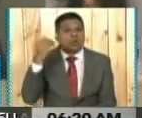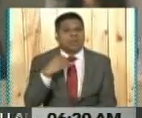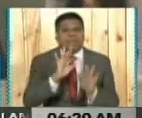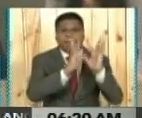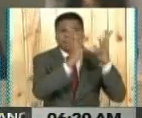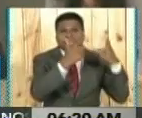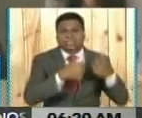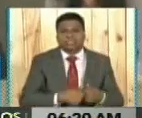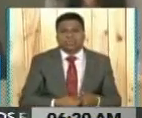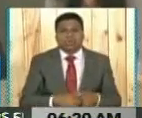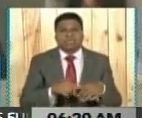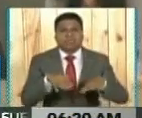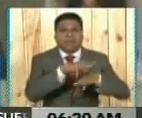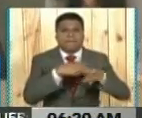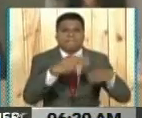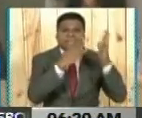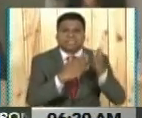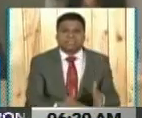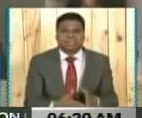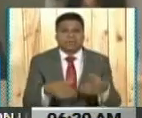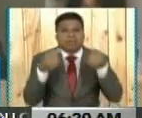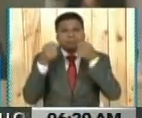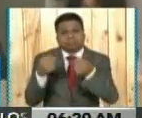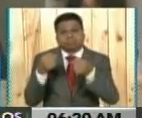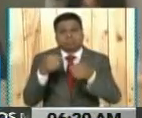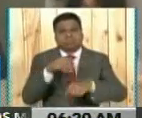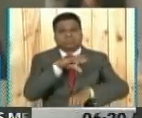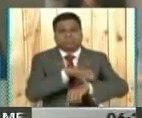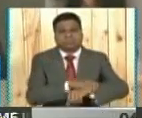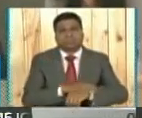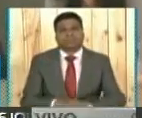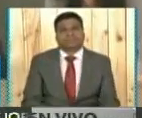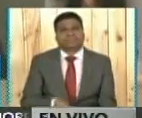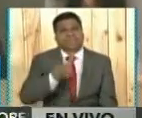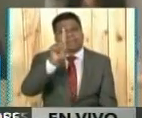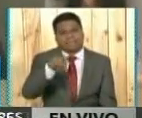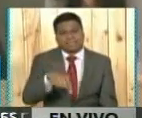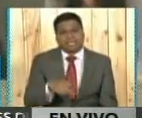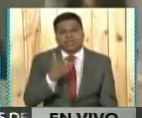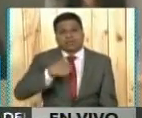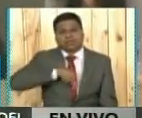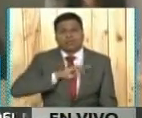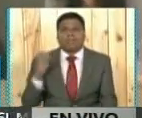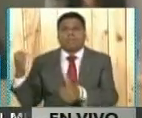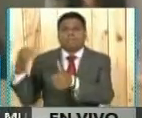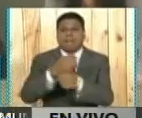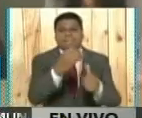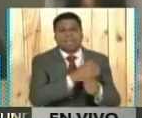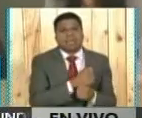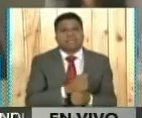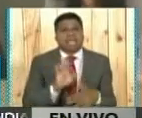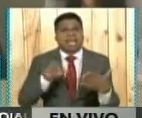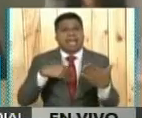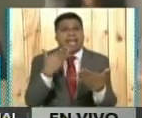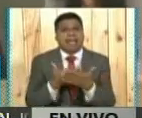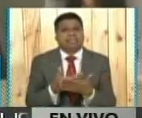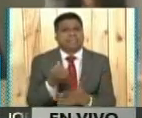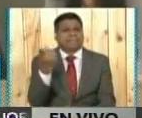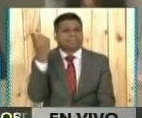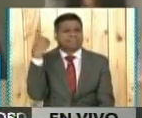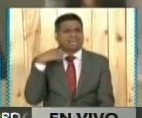administración corresponde al Ministerio Penitenciario. Además, hemos alcanzado, hasta el pasado